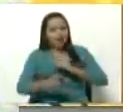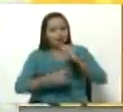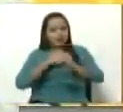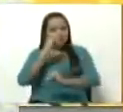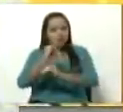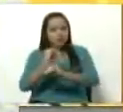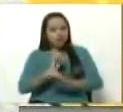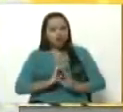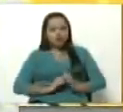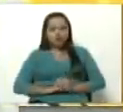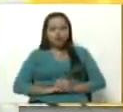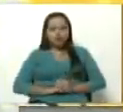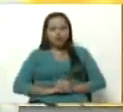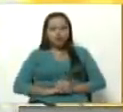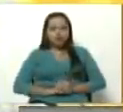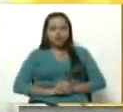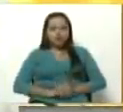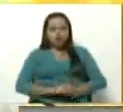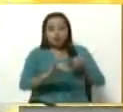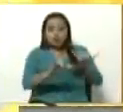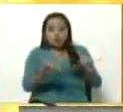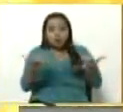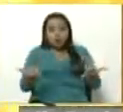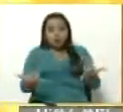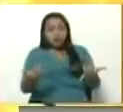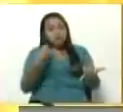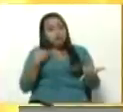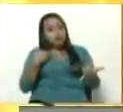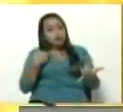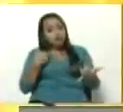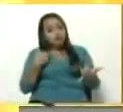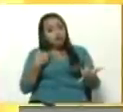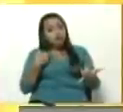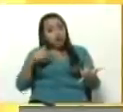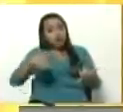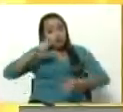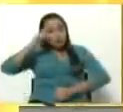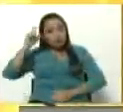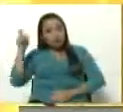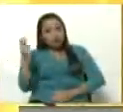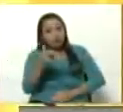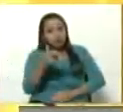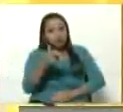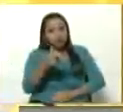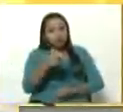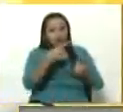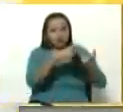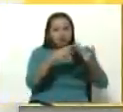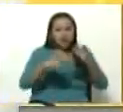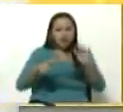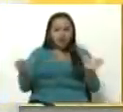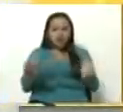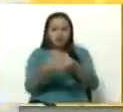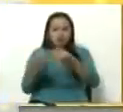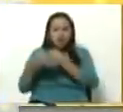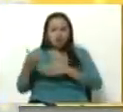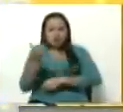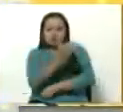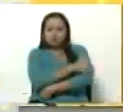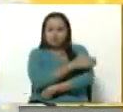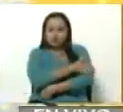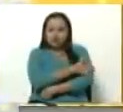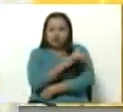internacional. Por ello, extiendo nuevamente en nuestro estado, con las distintas alternativas que hay